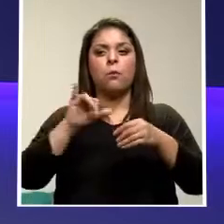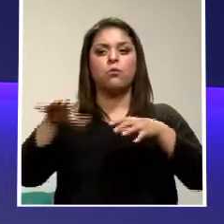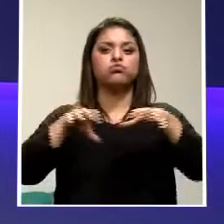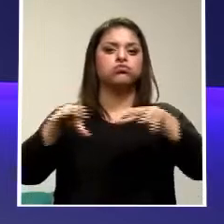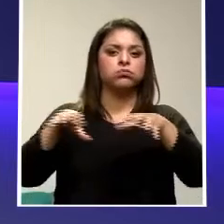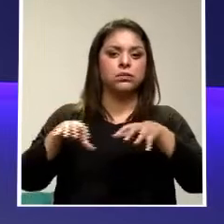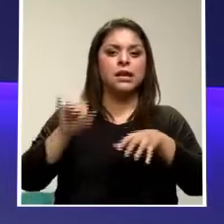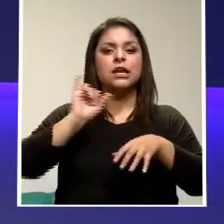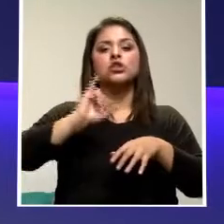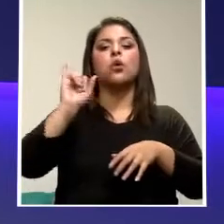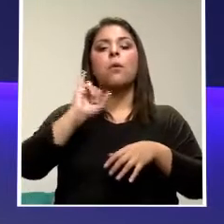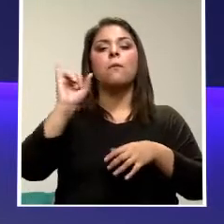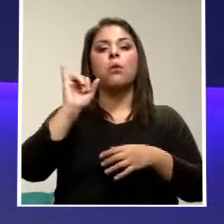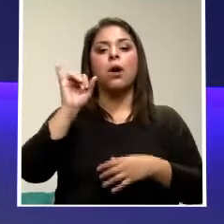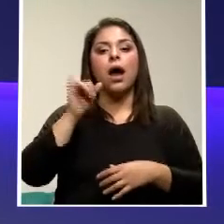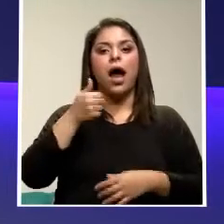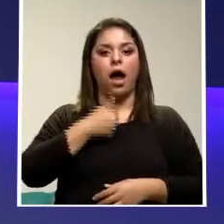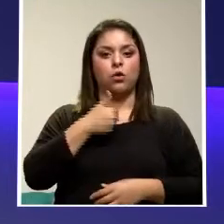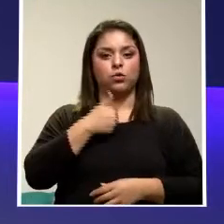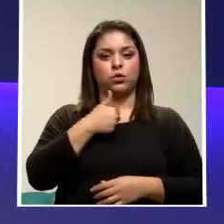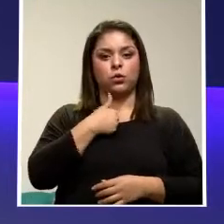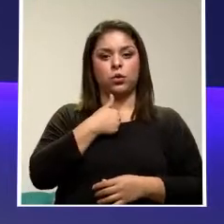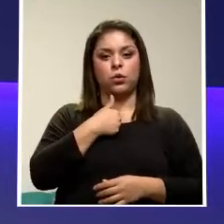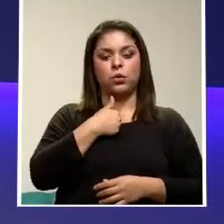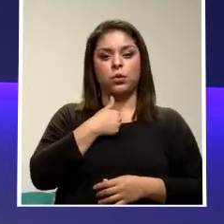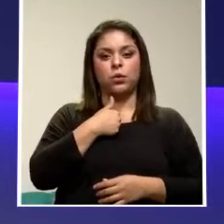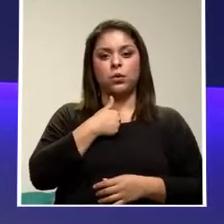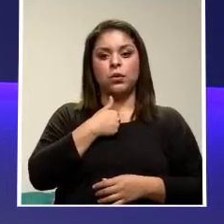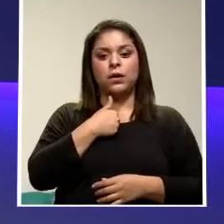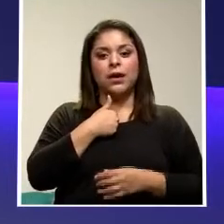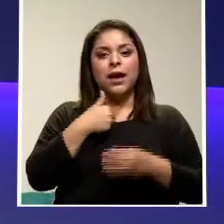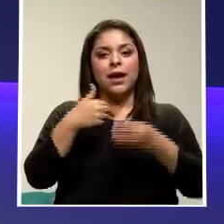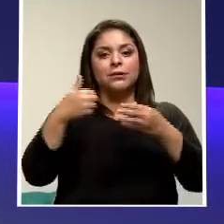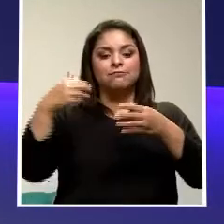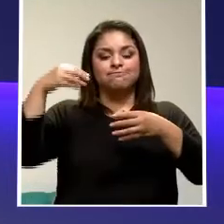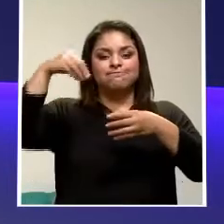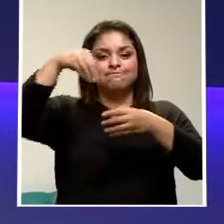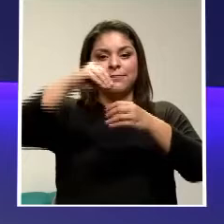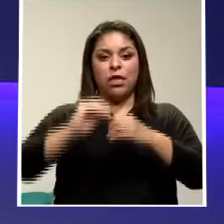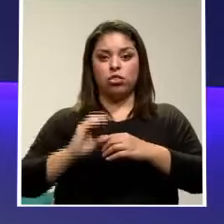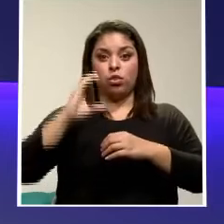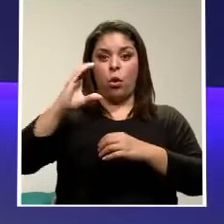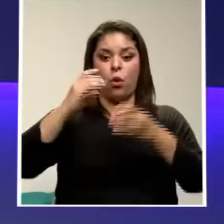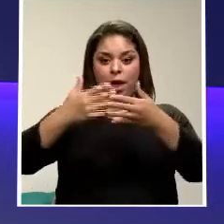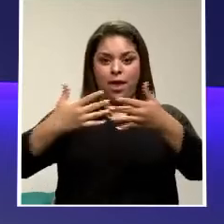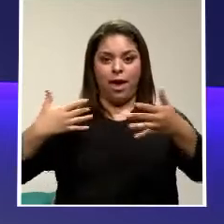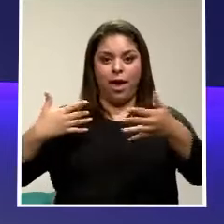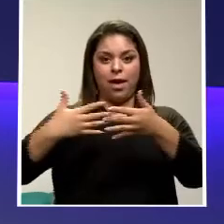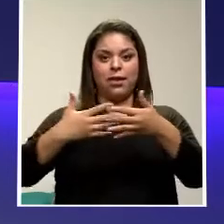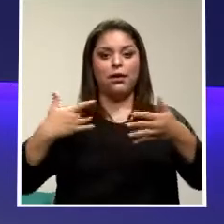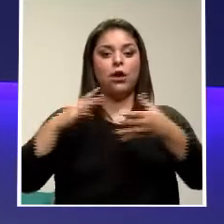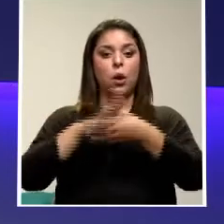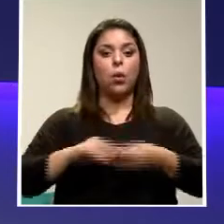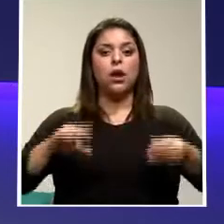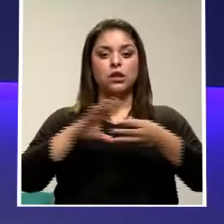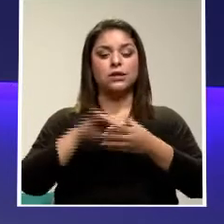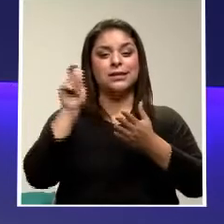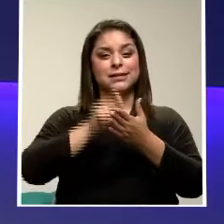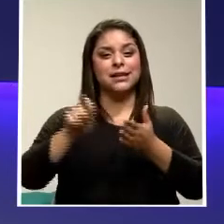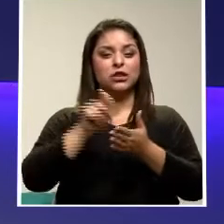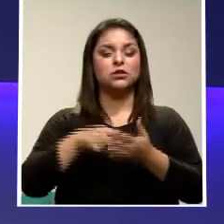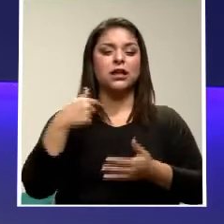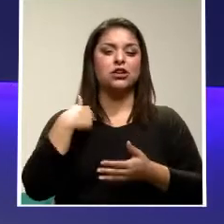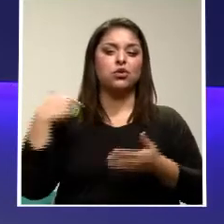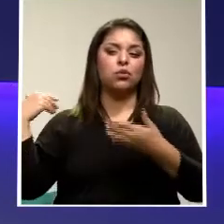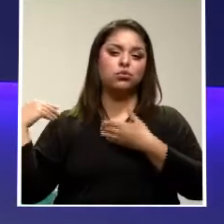así, autoselección, autoantología de cuentos escritos a lo largo de toda